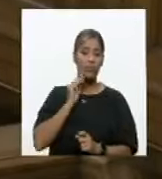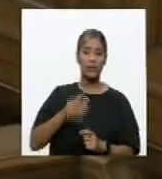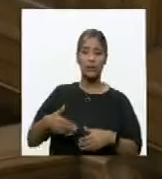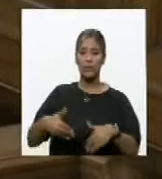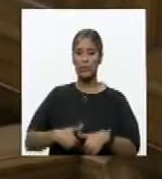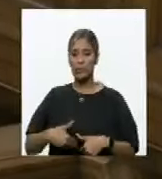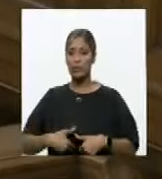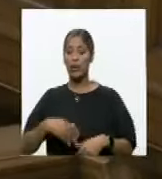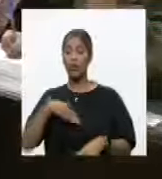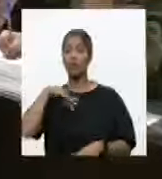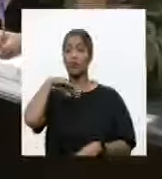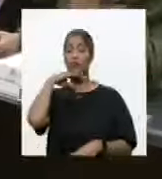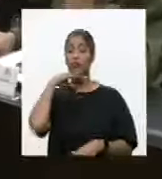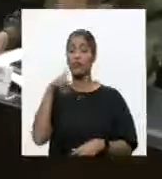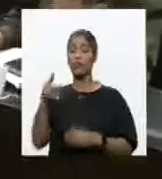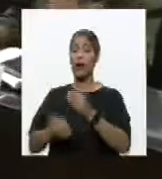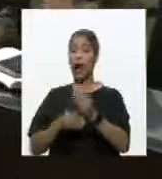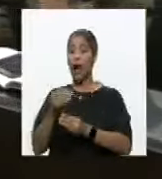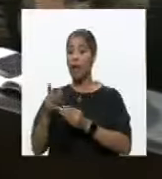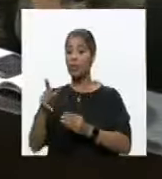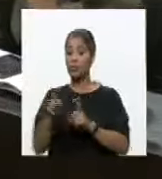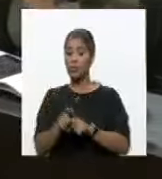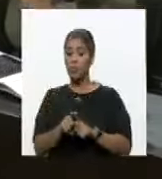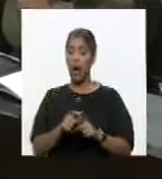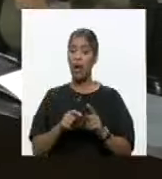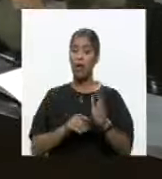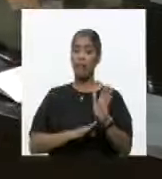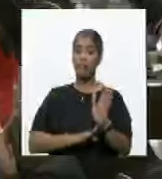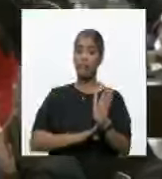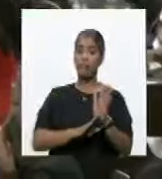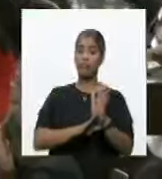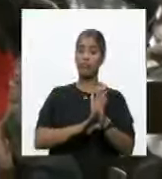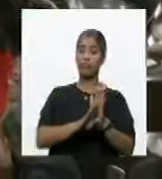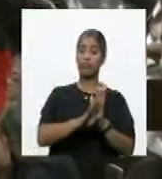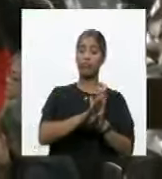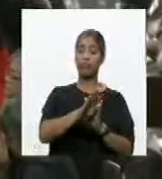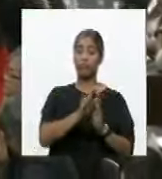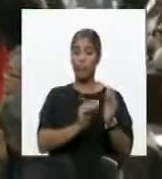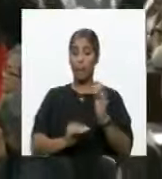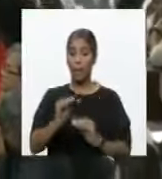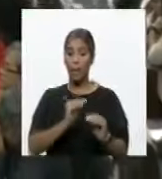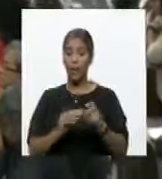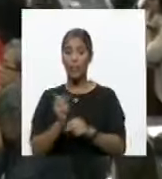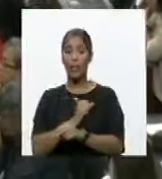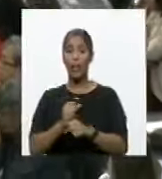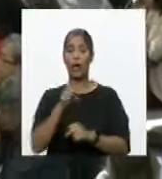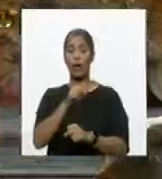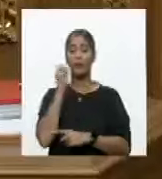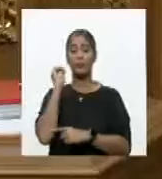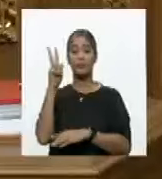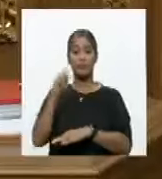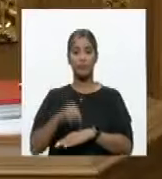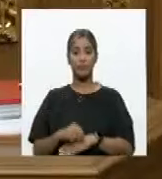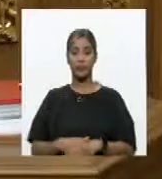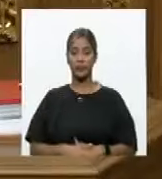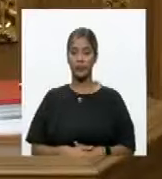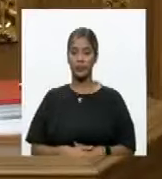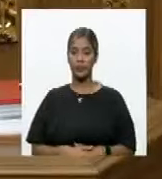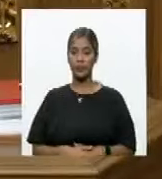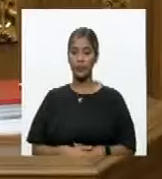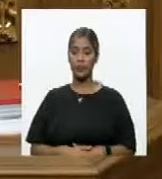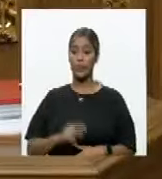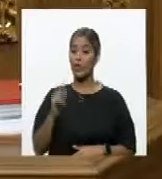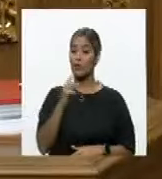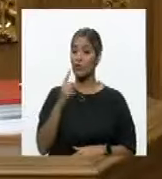dedicación que colocaron para llevar adelante el trabajo que se fue asignado por esta Asamblea Nacional.